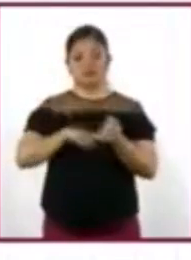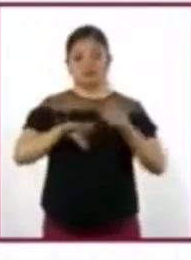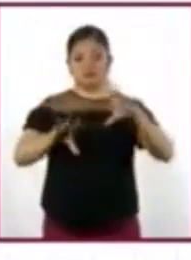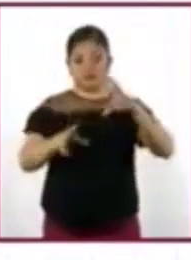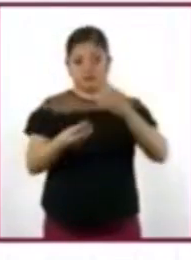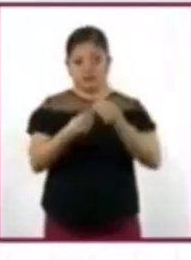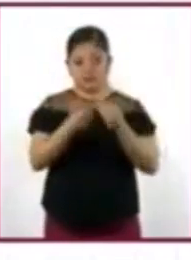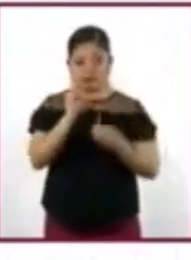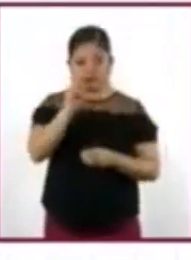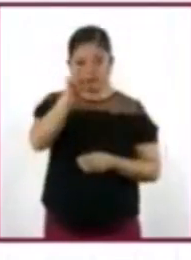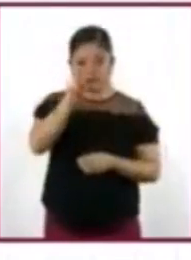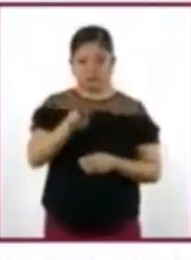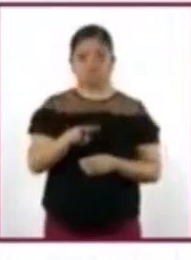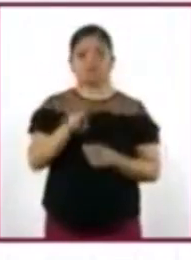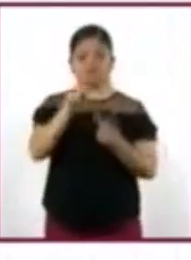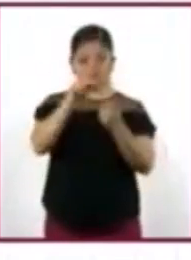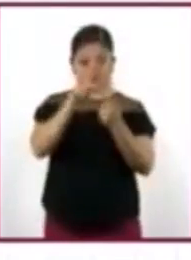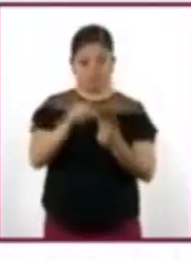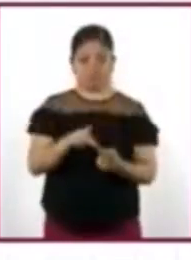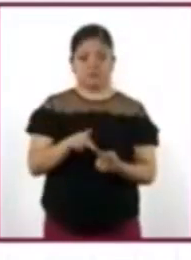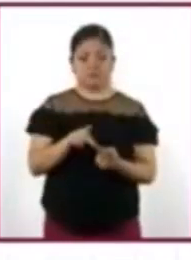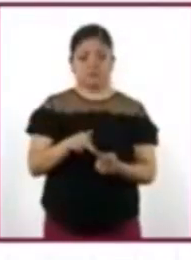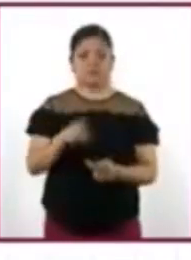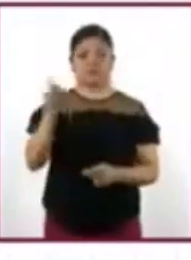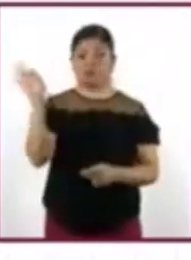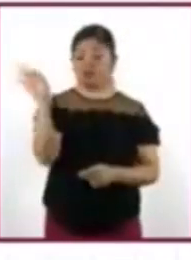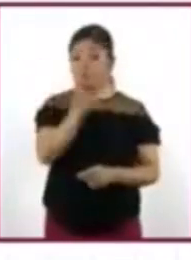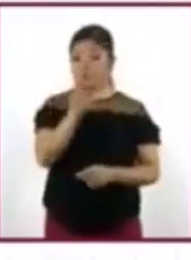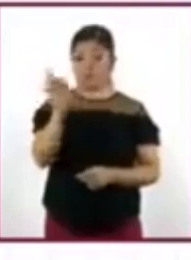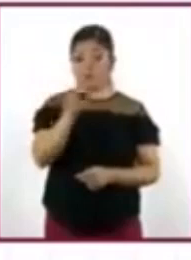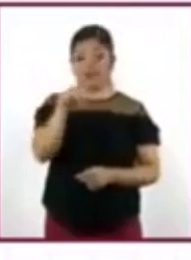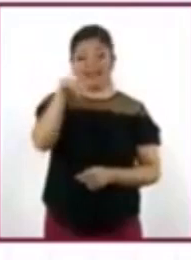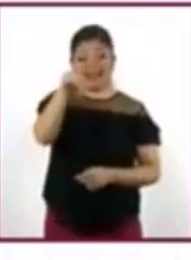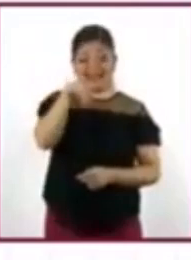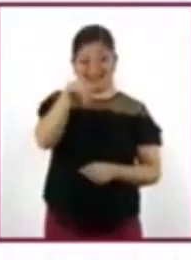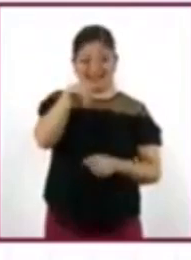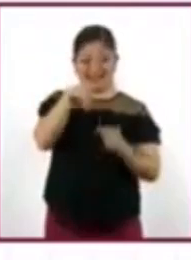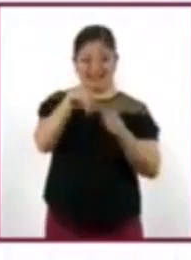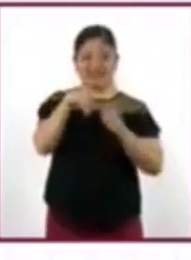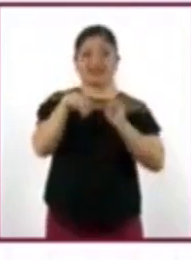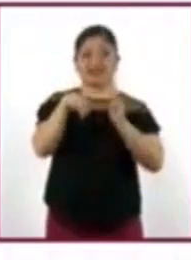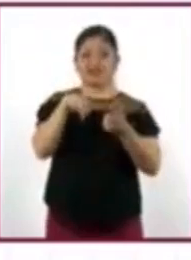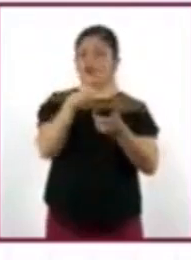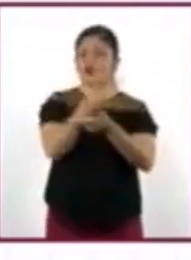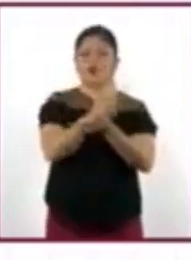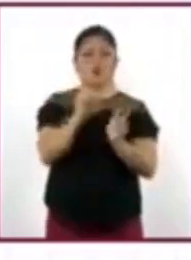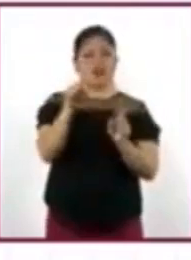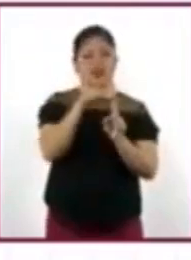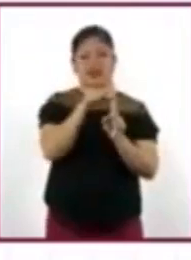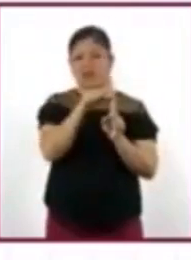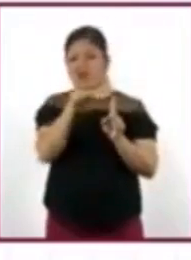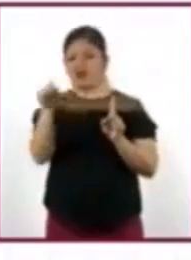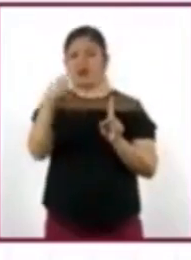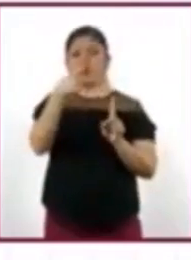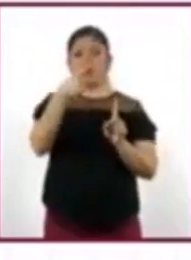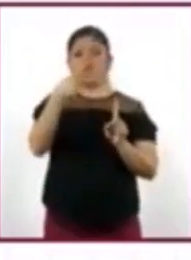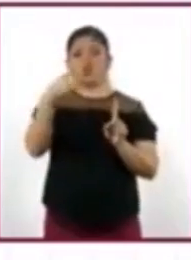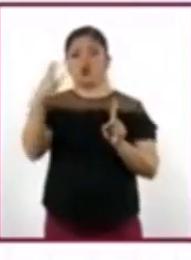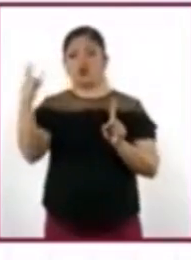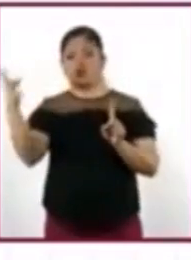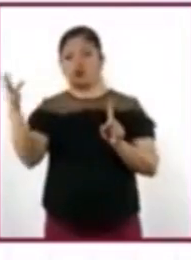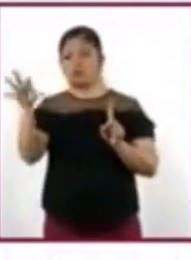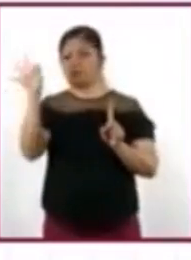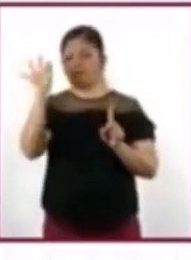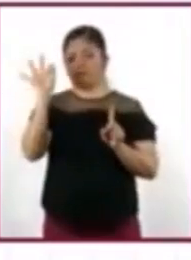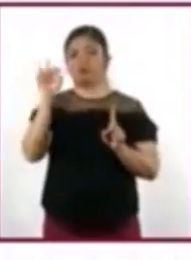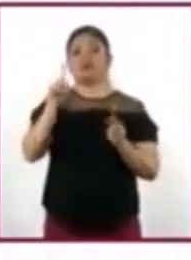relación. Entonces, si denotamos por n el lugar que ocupa cualquier término en la sucesión,